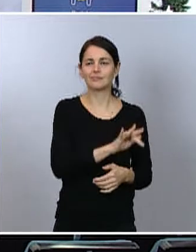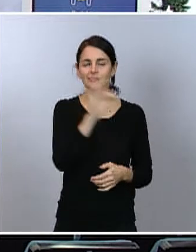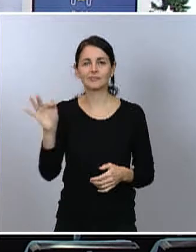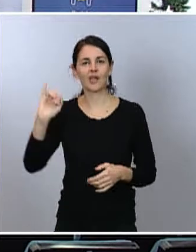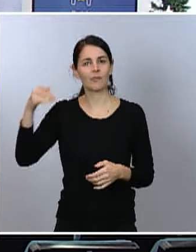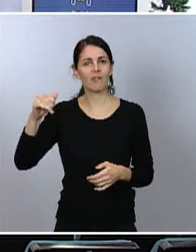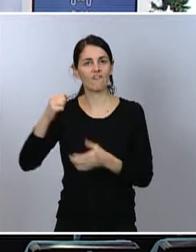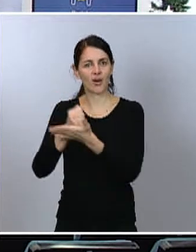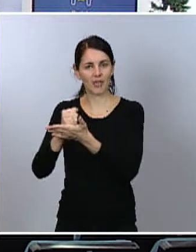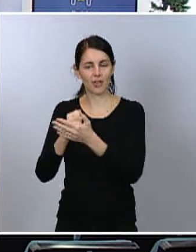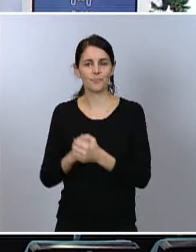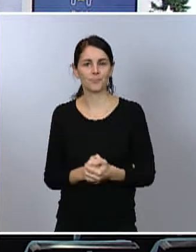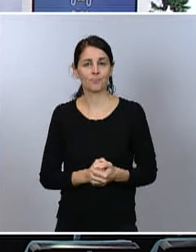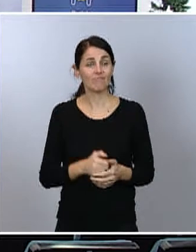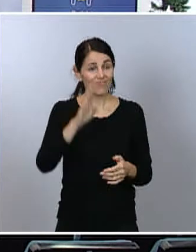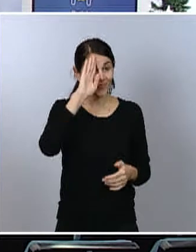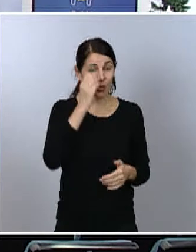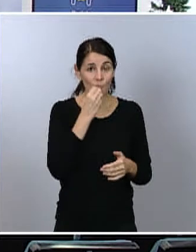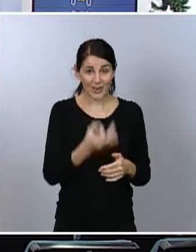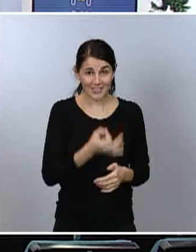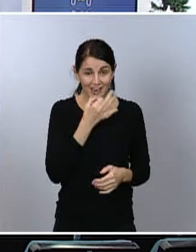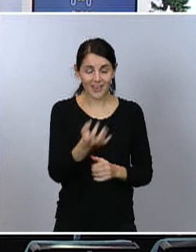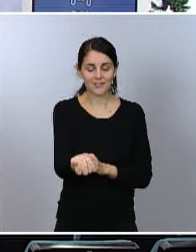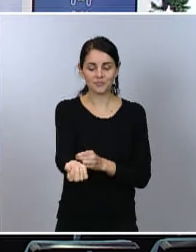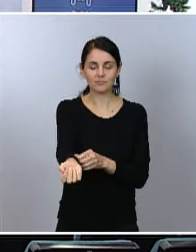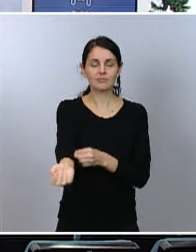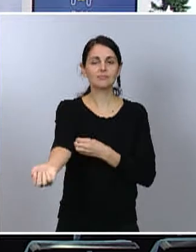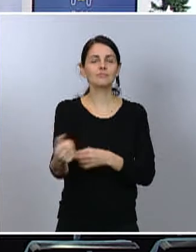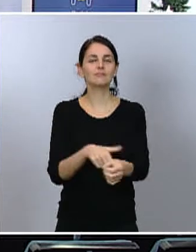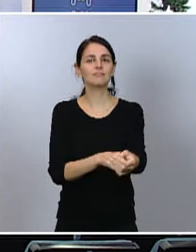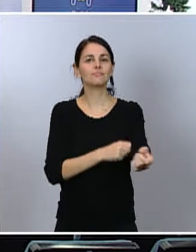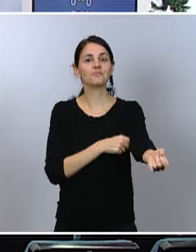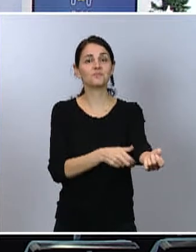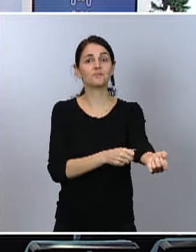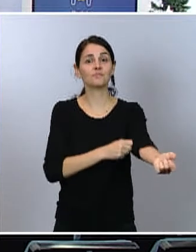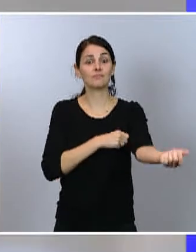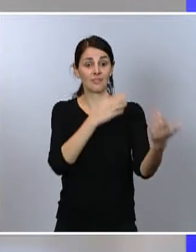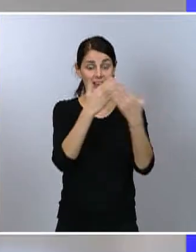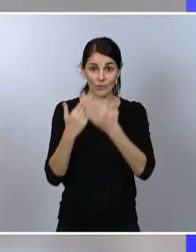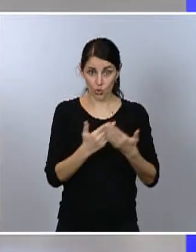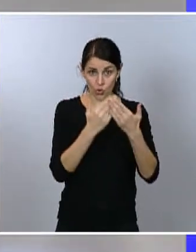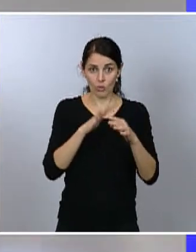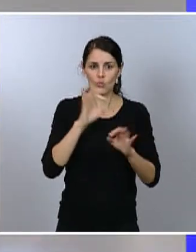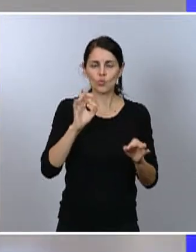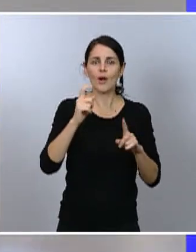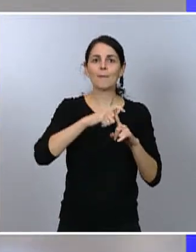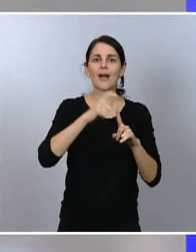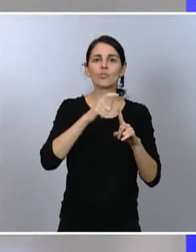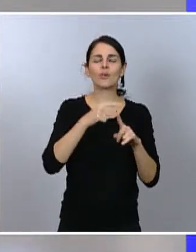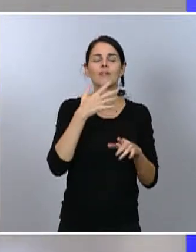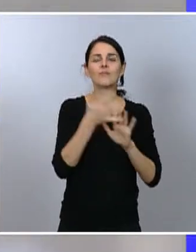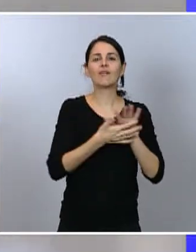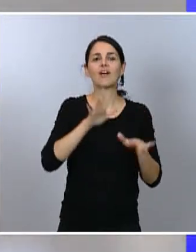Hola, buenas tardes. A mediados del mes de mayo, este estudio mostró que el 5% de la población española tenía anticuerpos, ahora